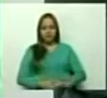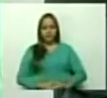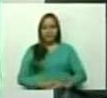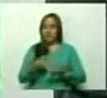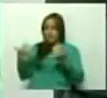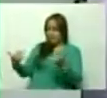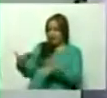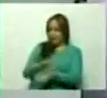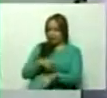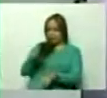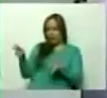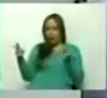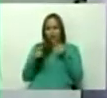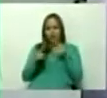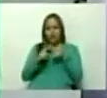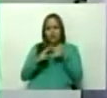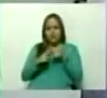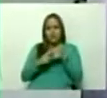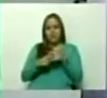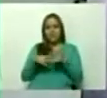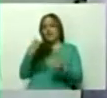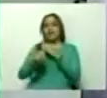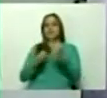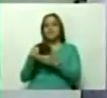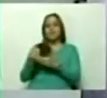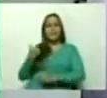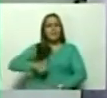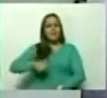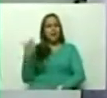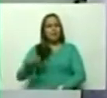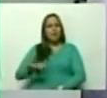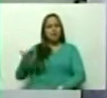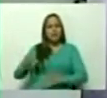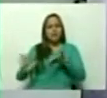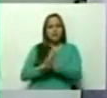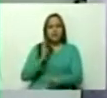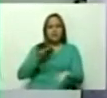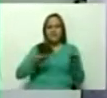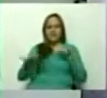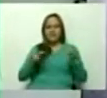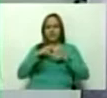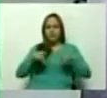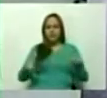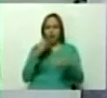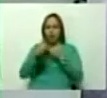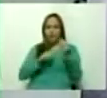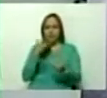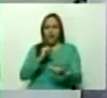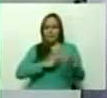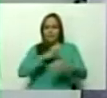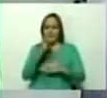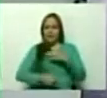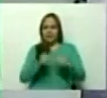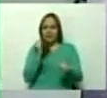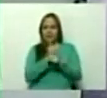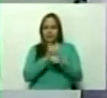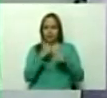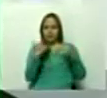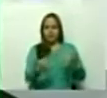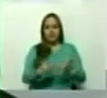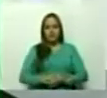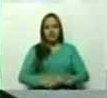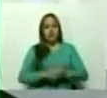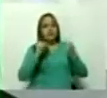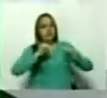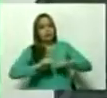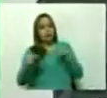del municipio y priorizando en materia de servicios públicos, ¿cómo tienen definido el plan de trabajo en este momento? Sí, efectivamente,